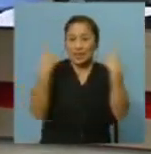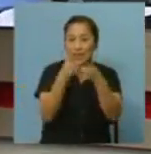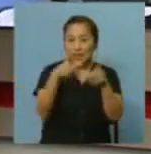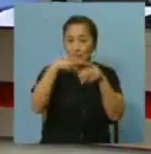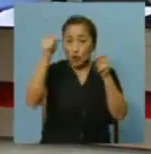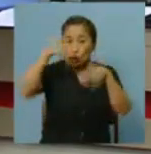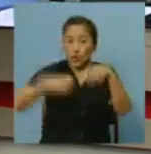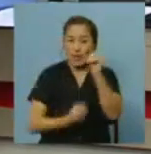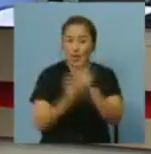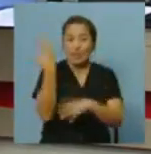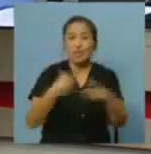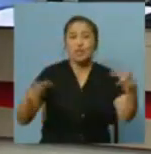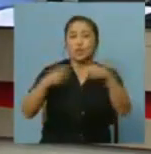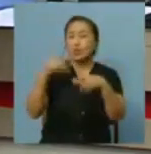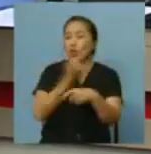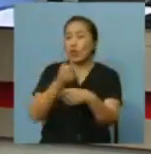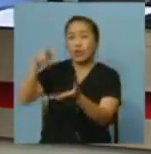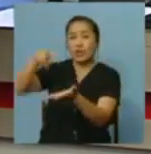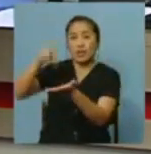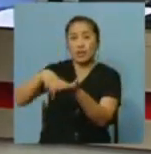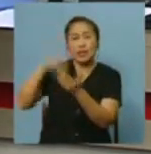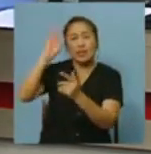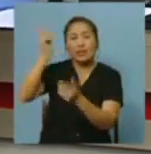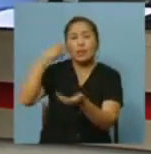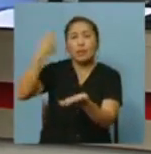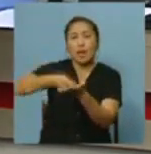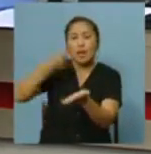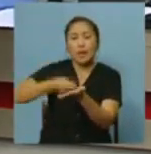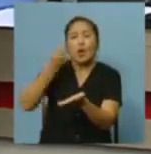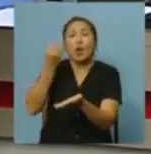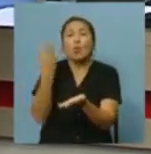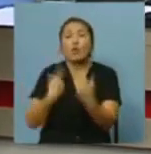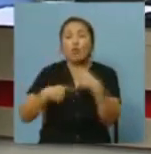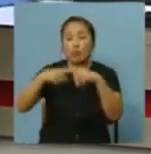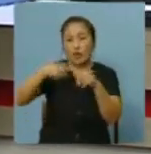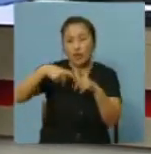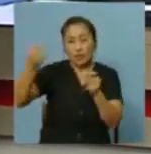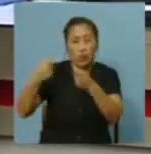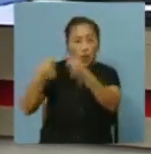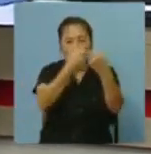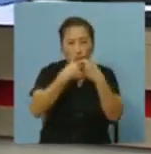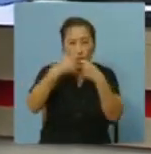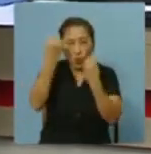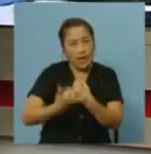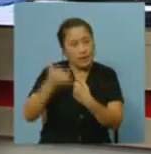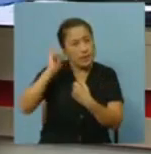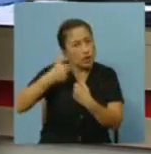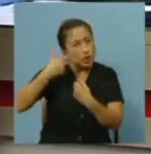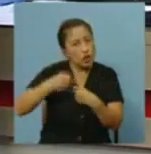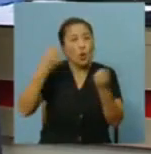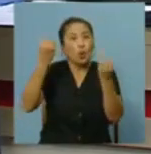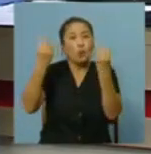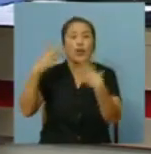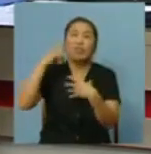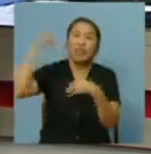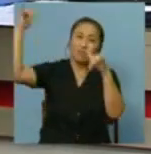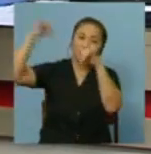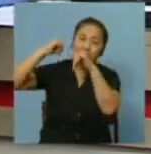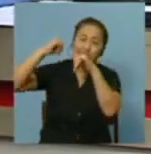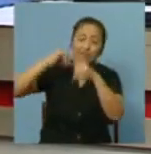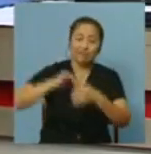mañana, reunión en Salta para definir el precio del tabaco. ¿Hubo acuerdo o no? Doctor Pascutini, muy buenos días, ¿cómo